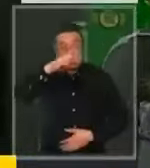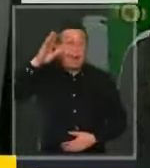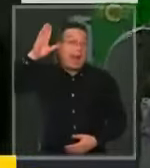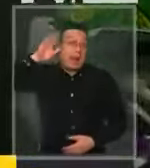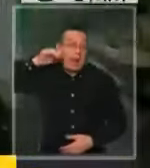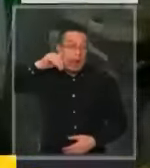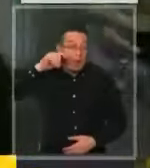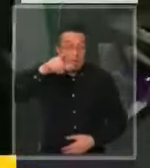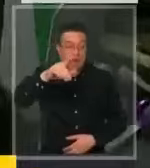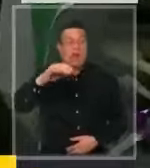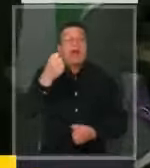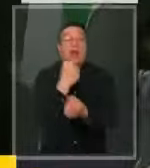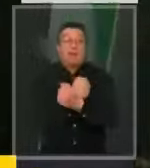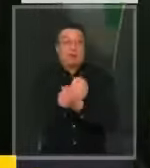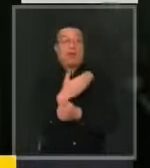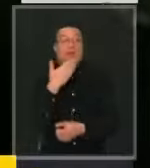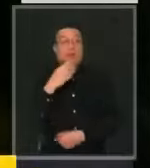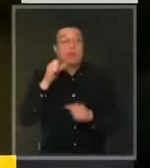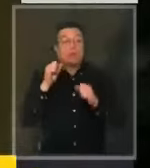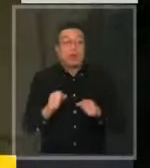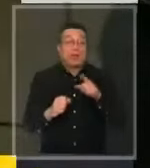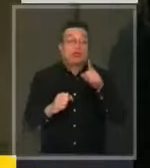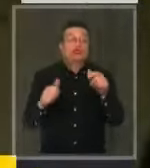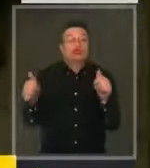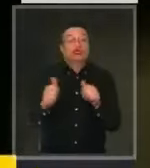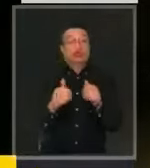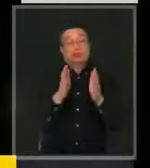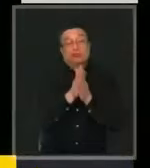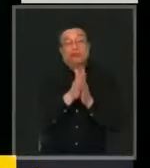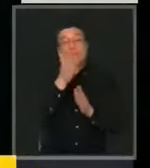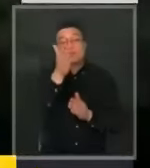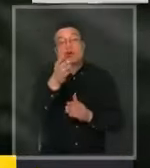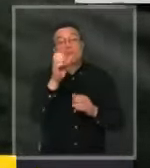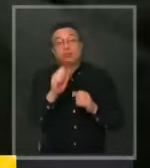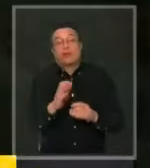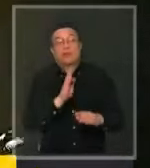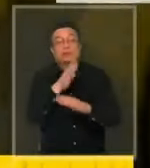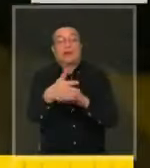a Carabineros también que pueden estar ahí para poder ir en